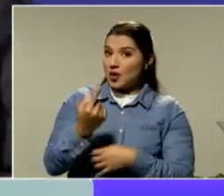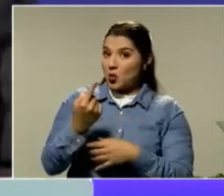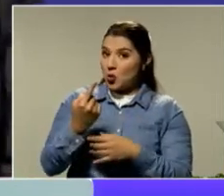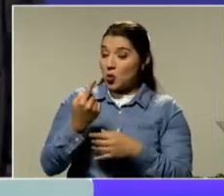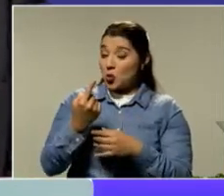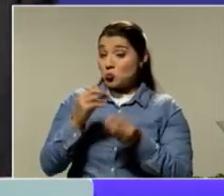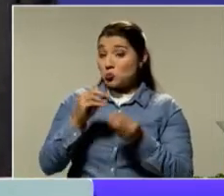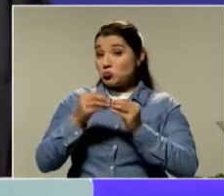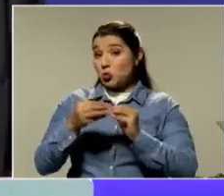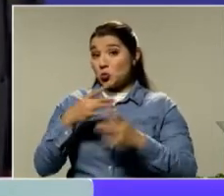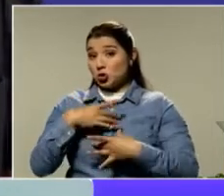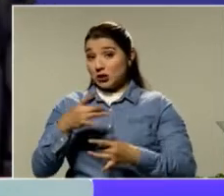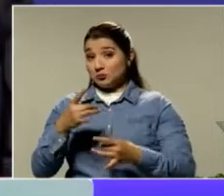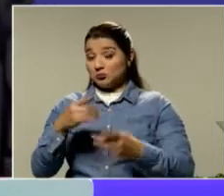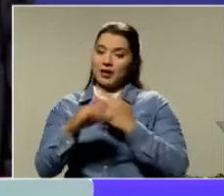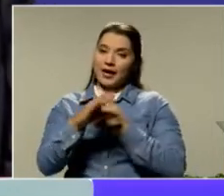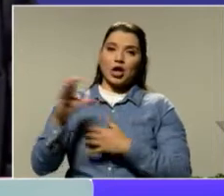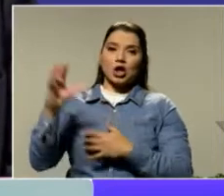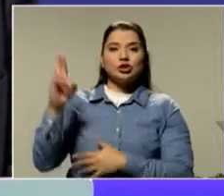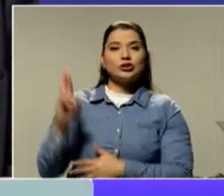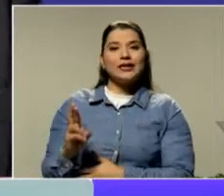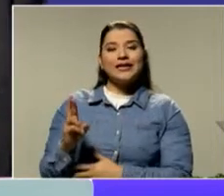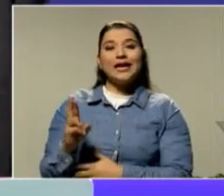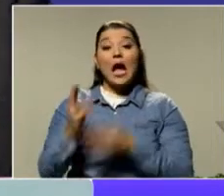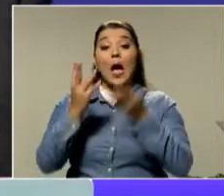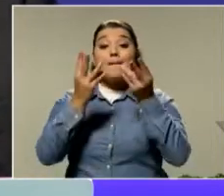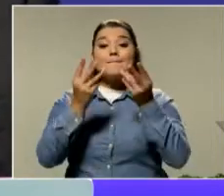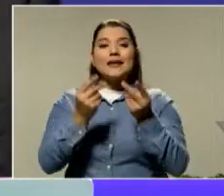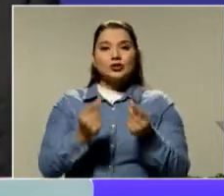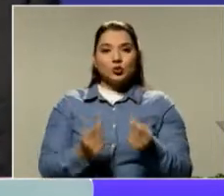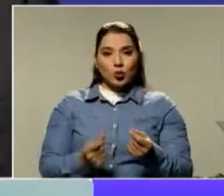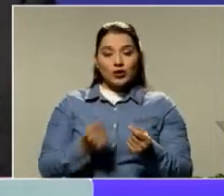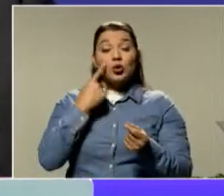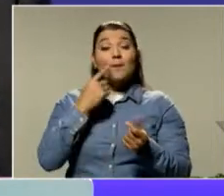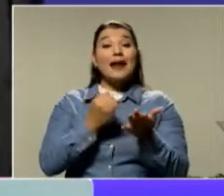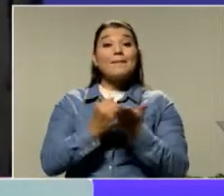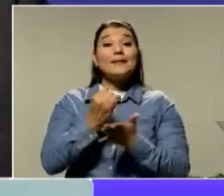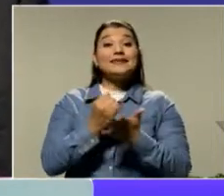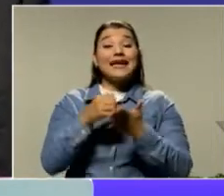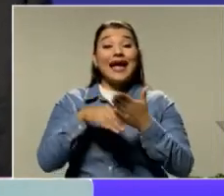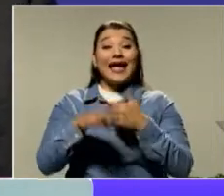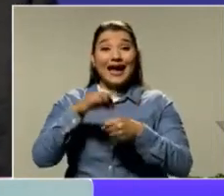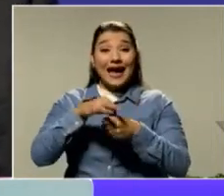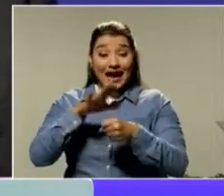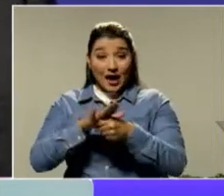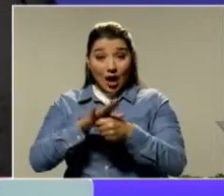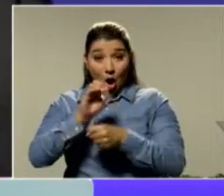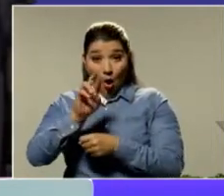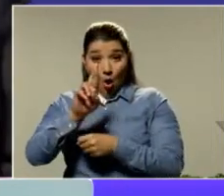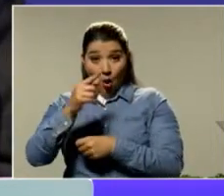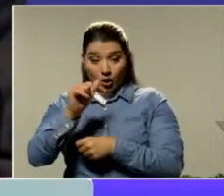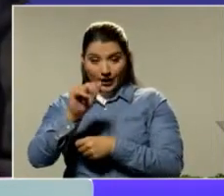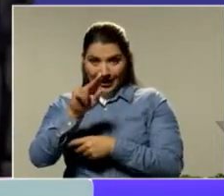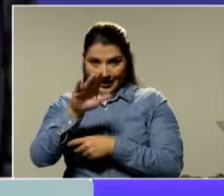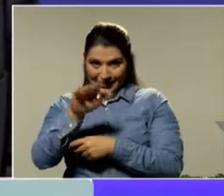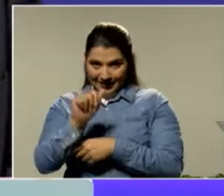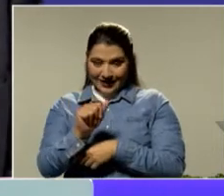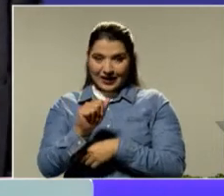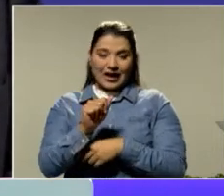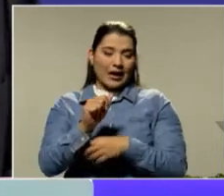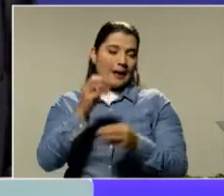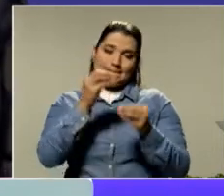interesante. Digámoslo, a nivel mundial, los presupuestos de investigación en agricultura orgánica son muy inferiores a los presupuestos